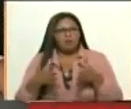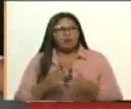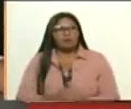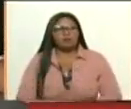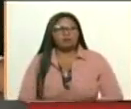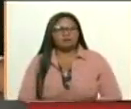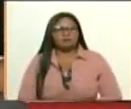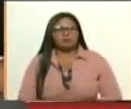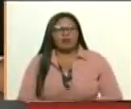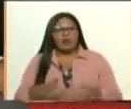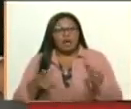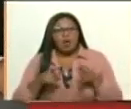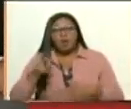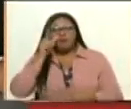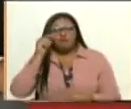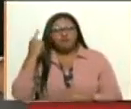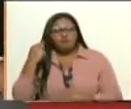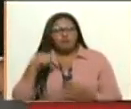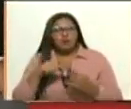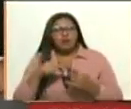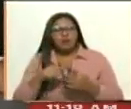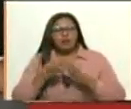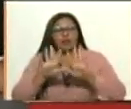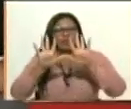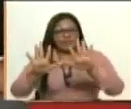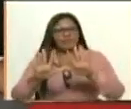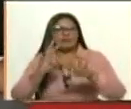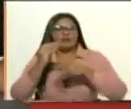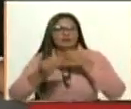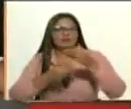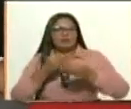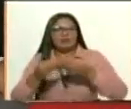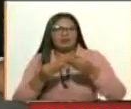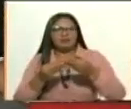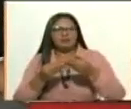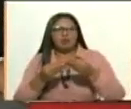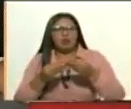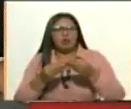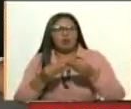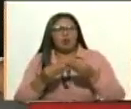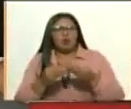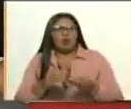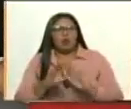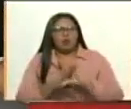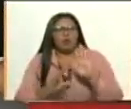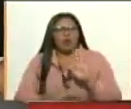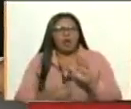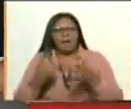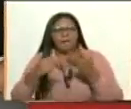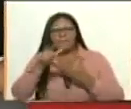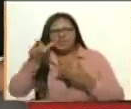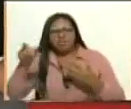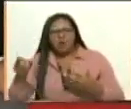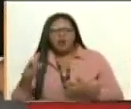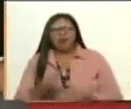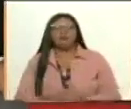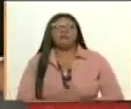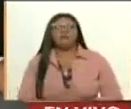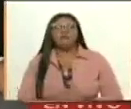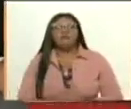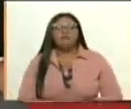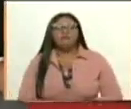y ganadoras en las 10 categorías del concurso a los siguientes participantes: